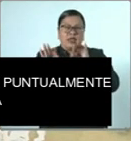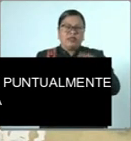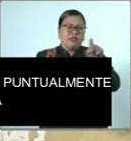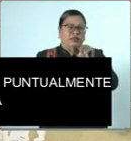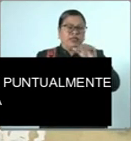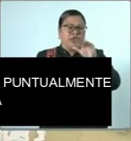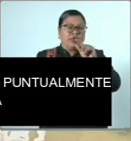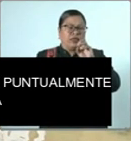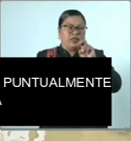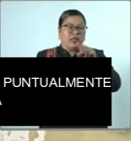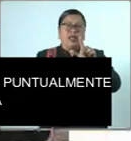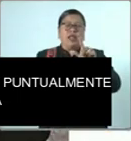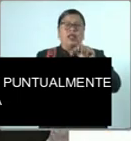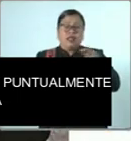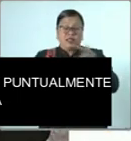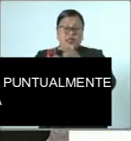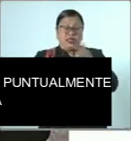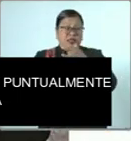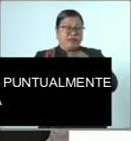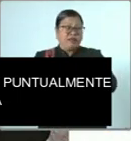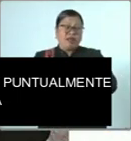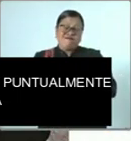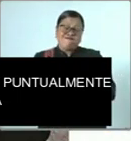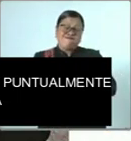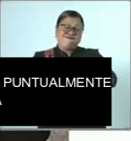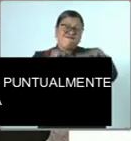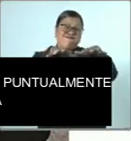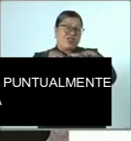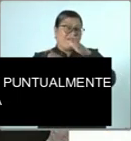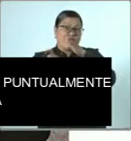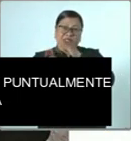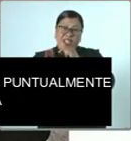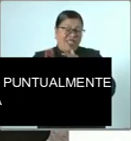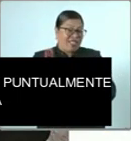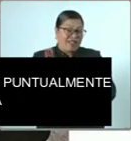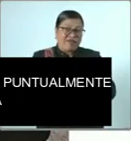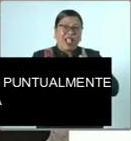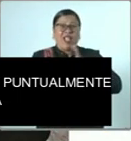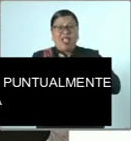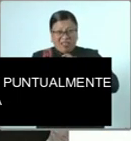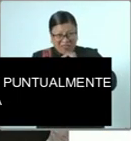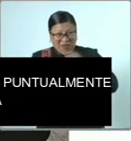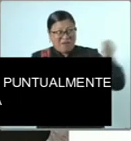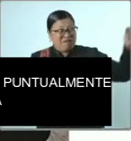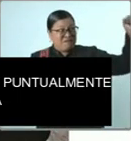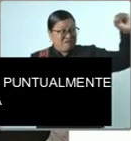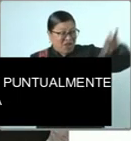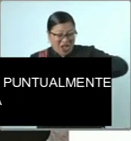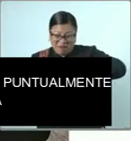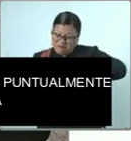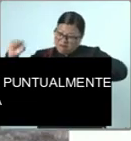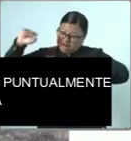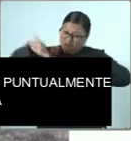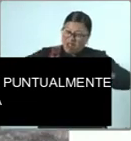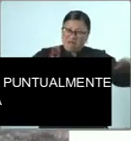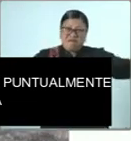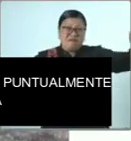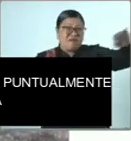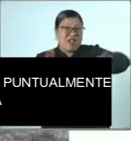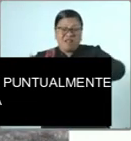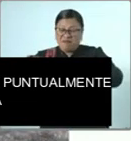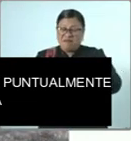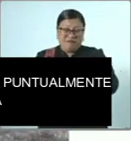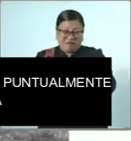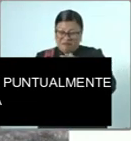un puente vehicular que comunica la localidad del Zacatal a Locotal. Hay derrumbes sobre la carretera que comunican a la cabecera municipal y hasta